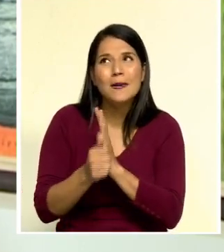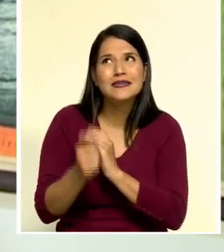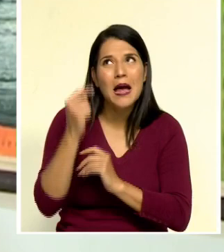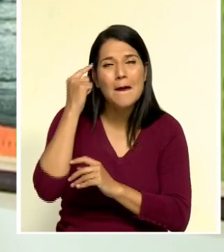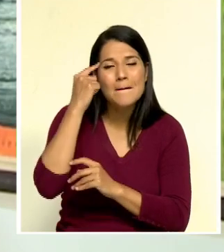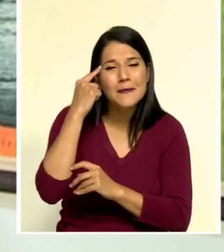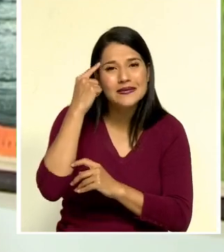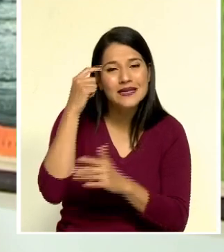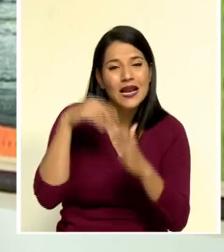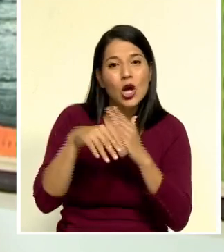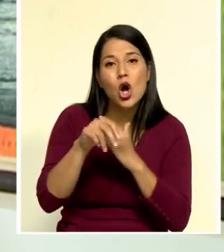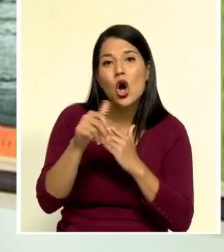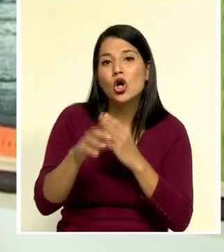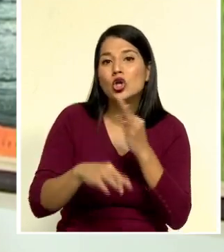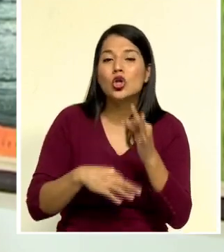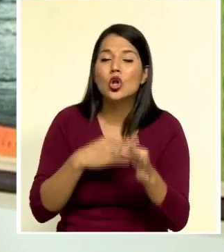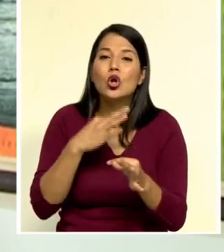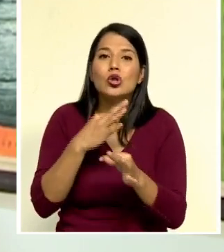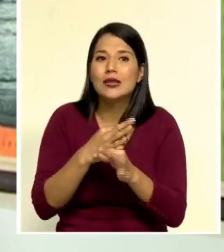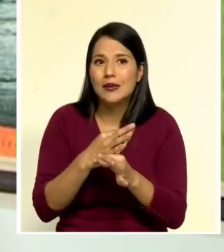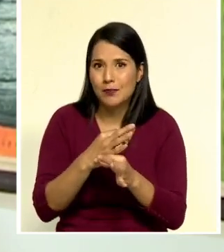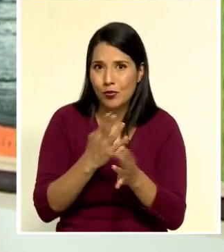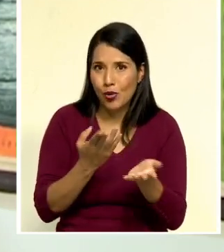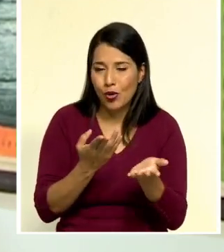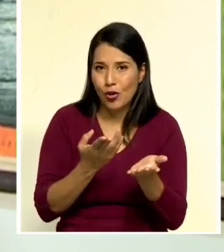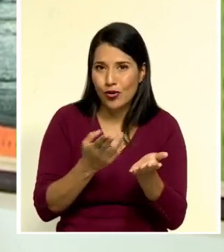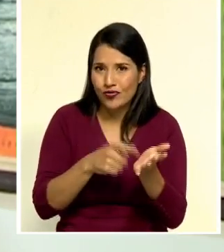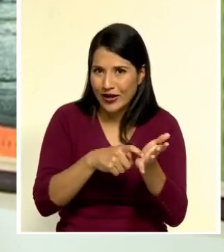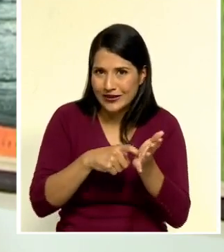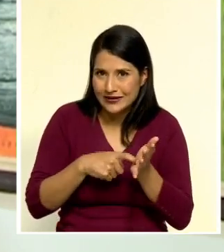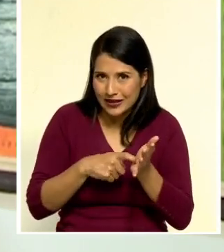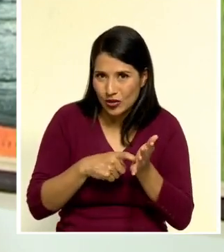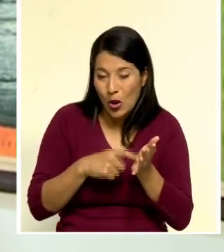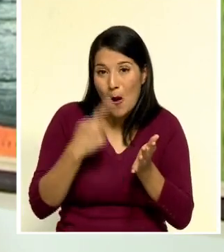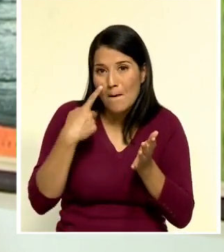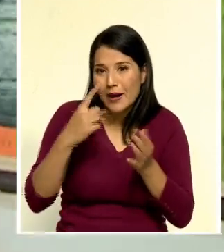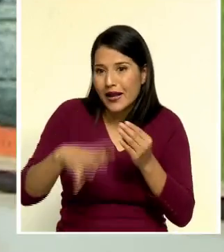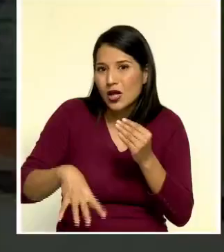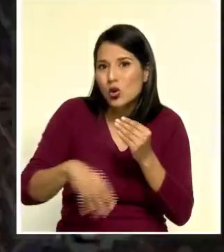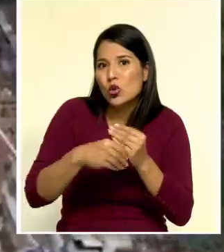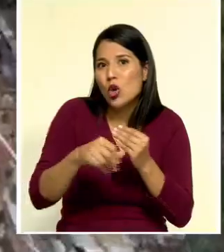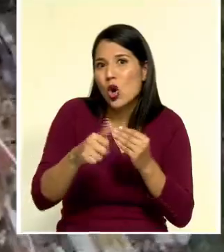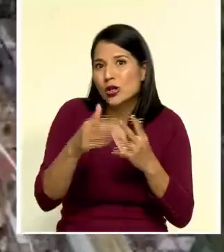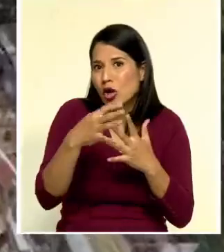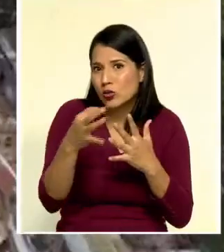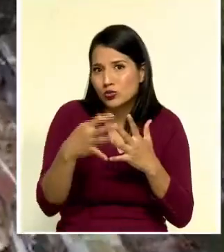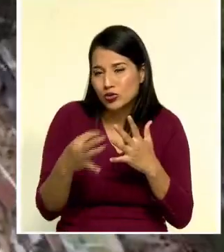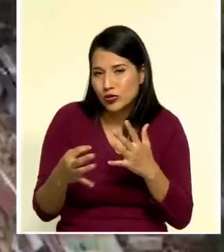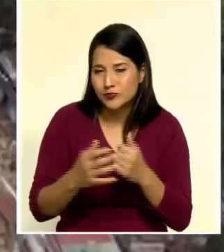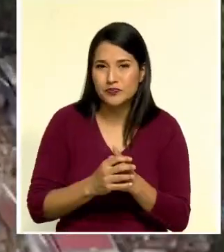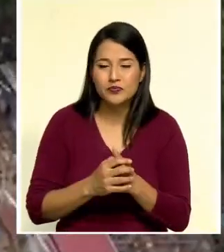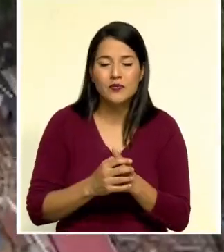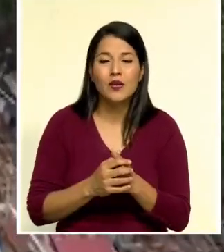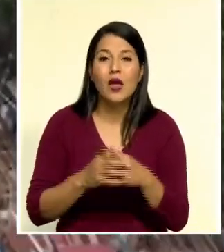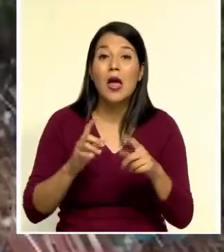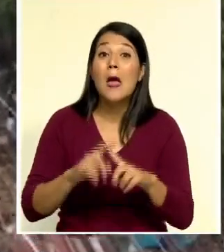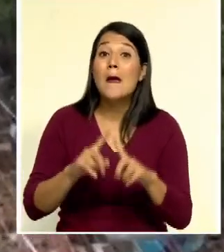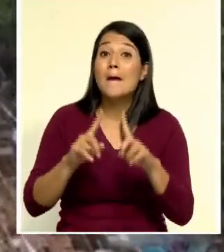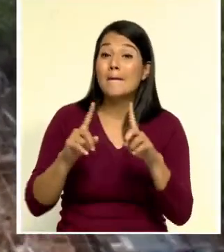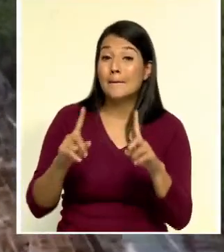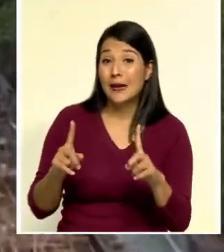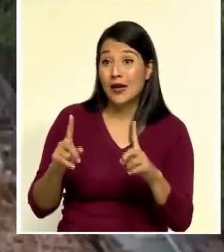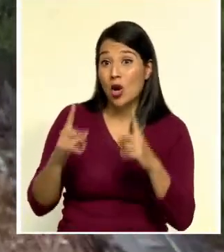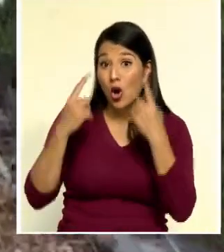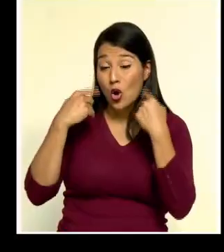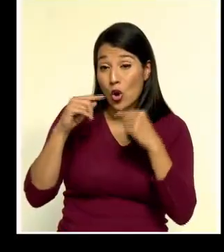otro tipo de modelos cartelarios donde se incluyeran otro tipo de opciones. Pero más allá de la construcción de